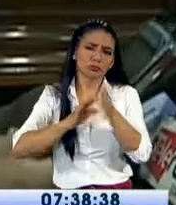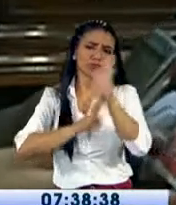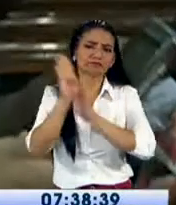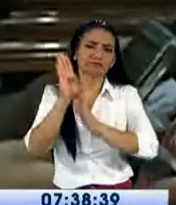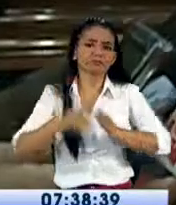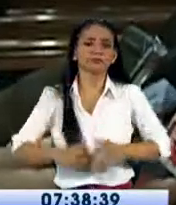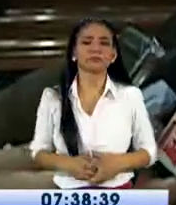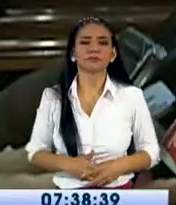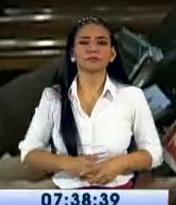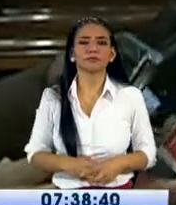que todo romero